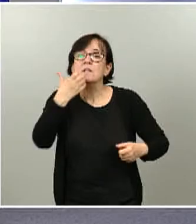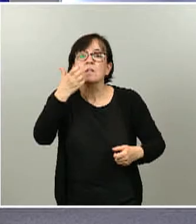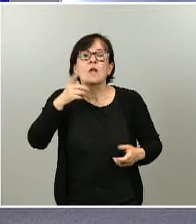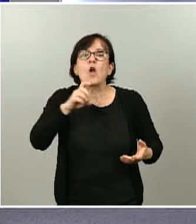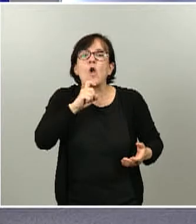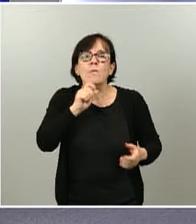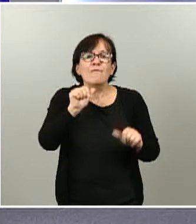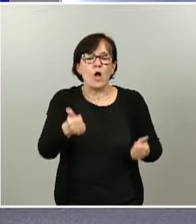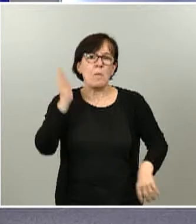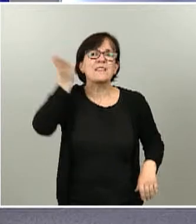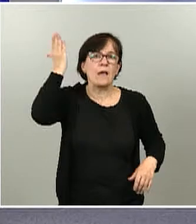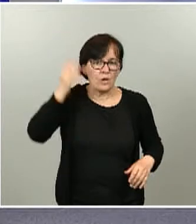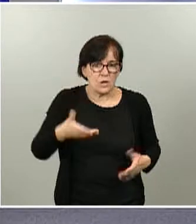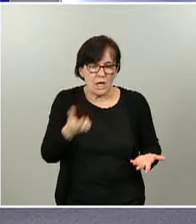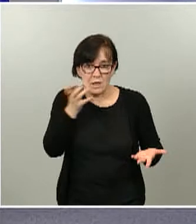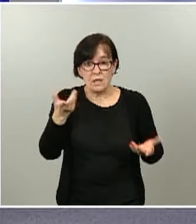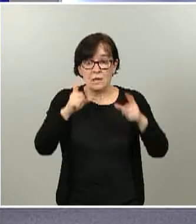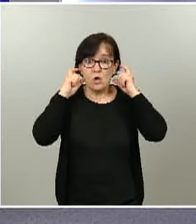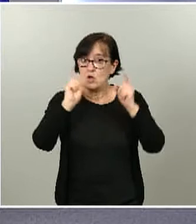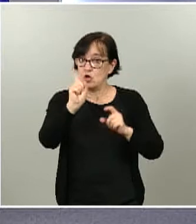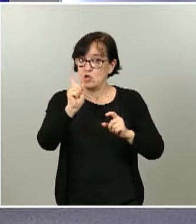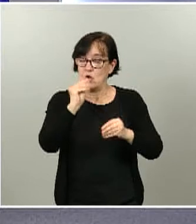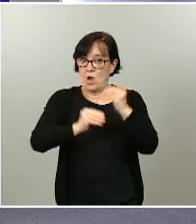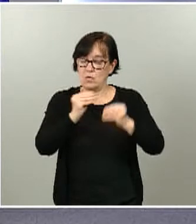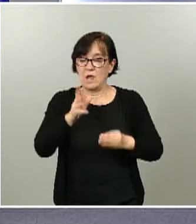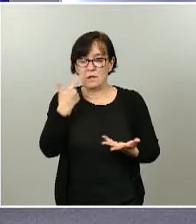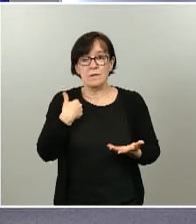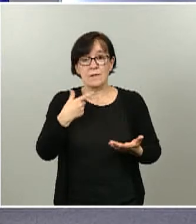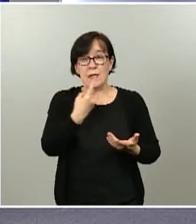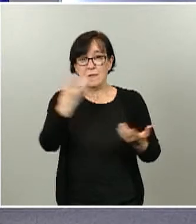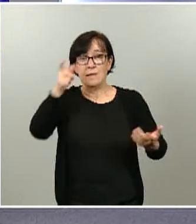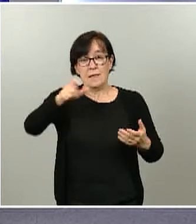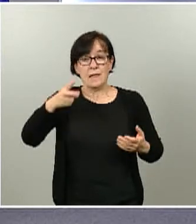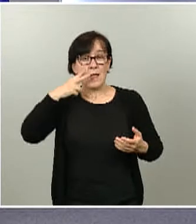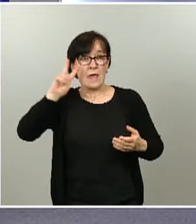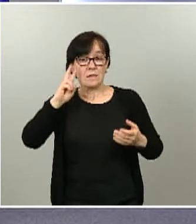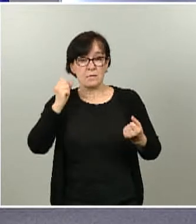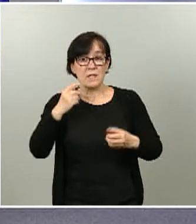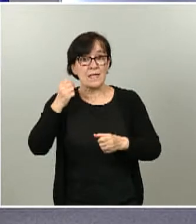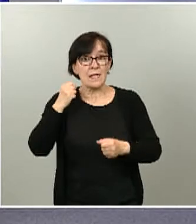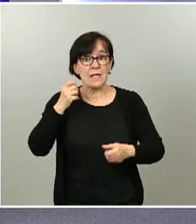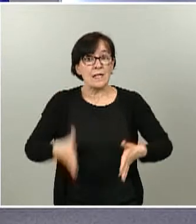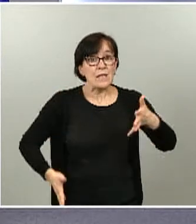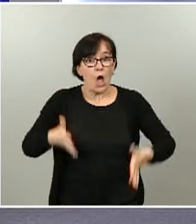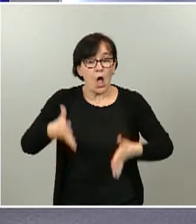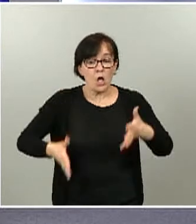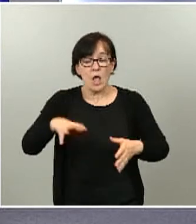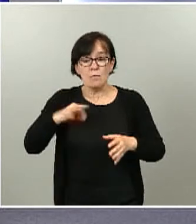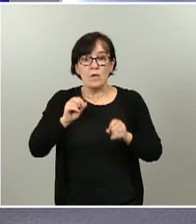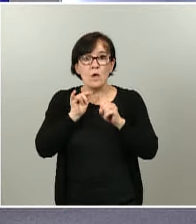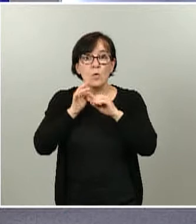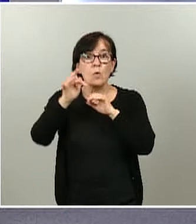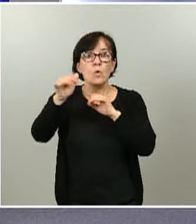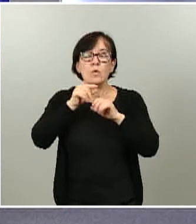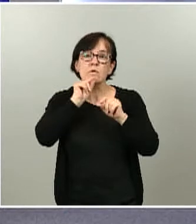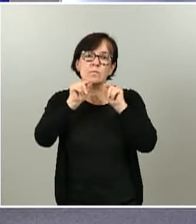Además, varios expertos nos han trasladado que si se está corriendo el virus se puede expandir, o sea, se puede